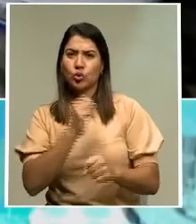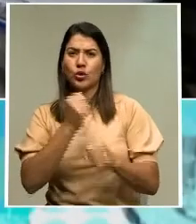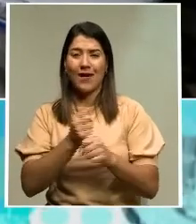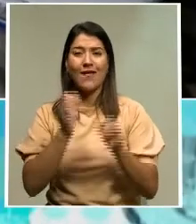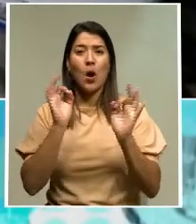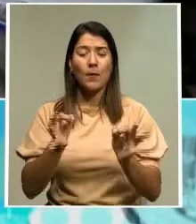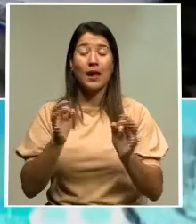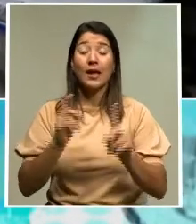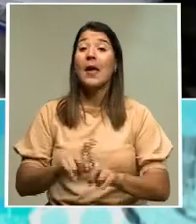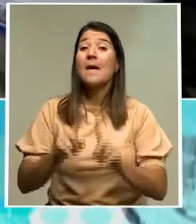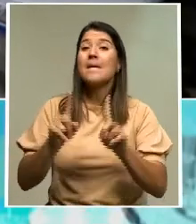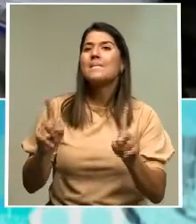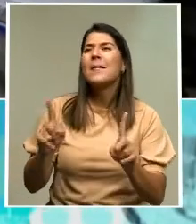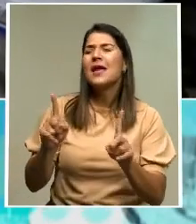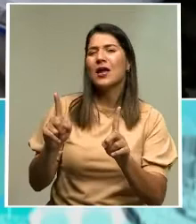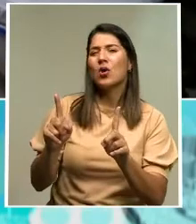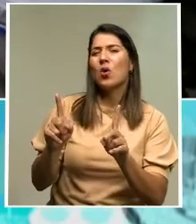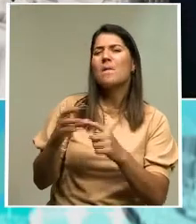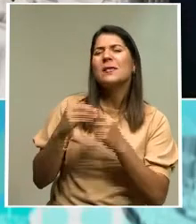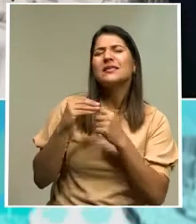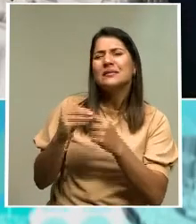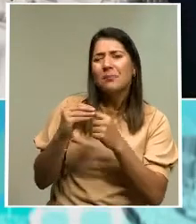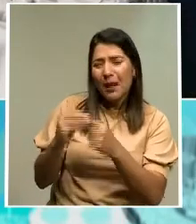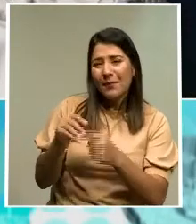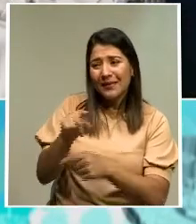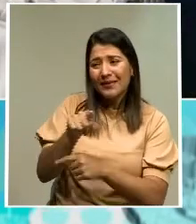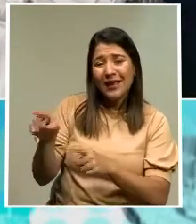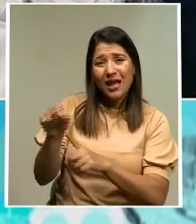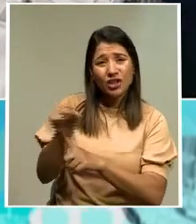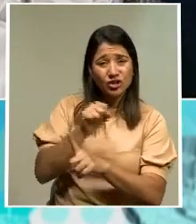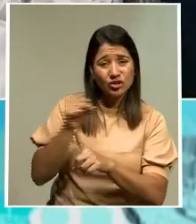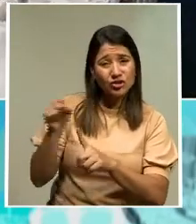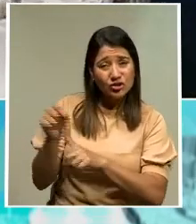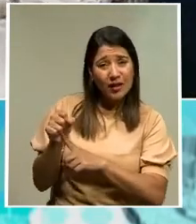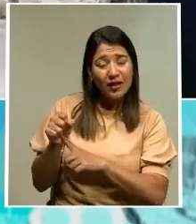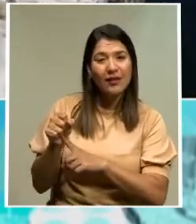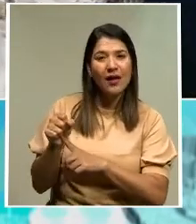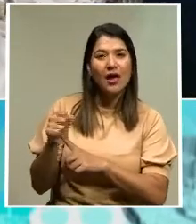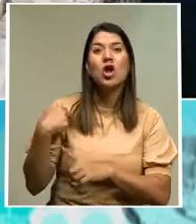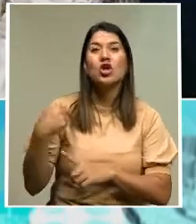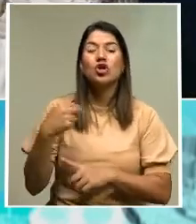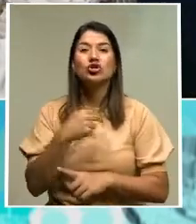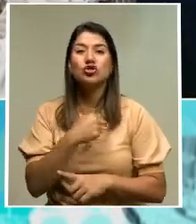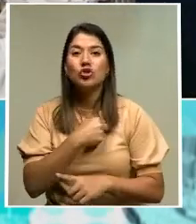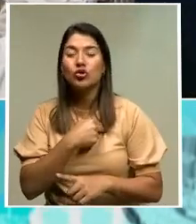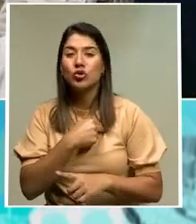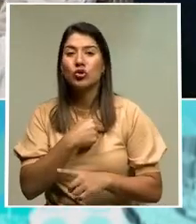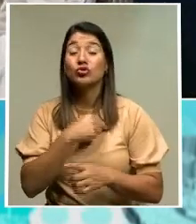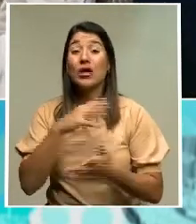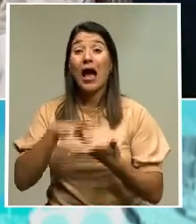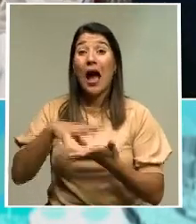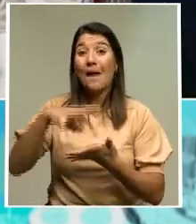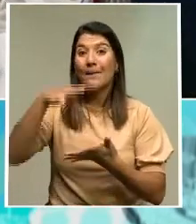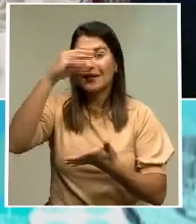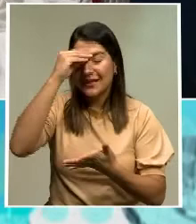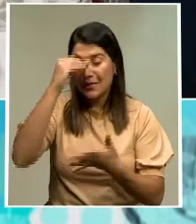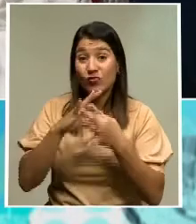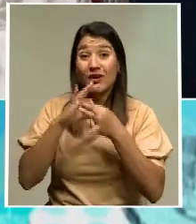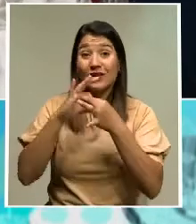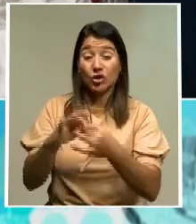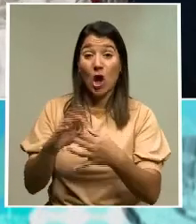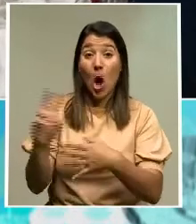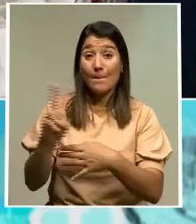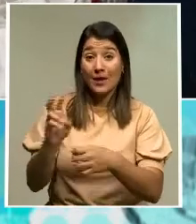todo en general la ciudadanía, es que aprendimos del virus cuando llegó al